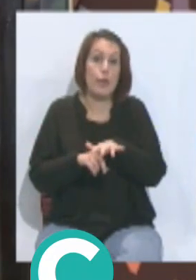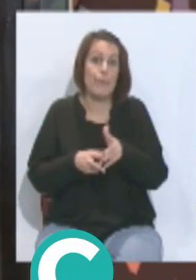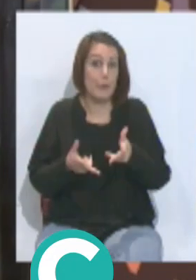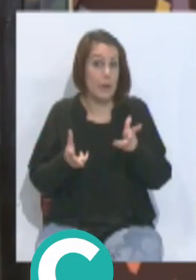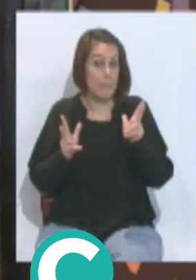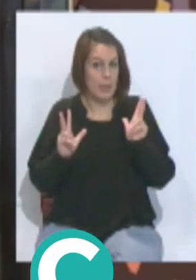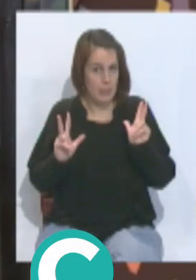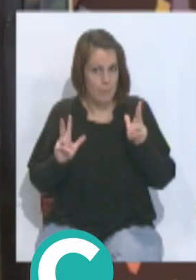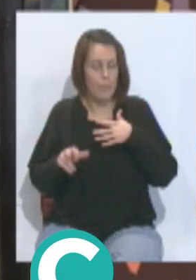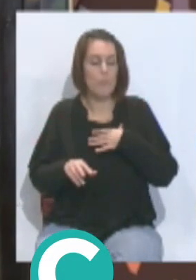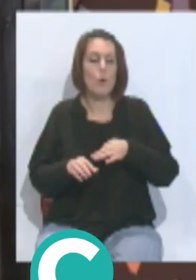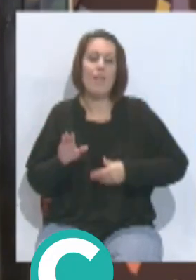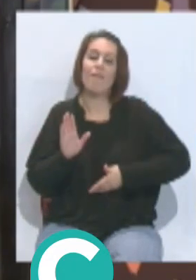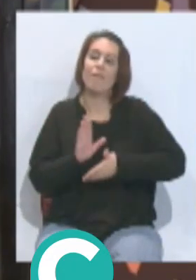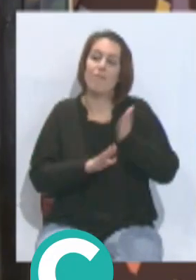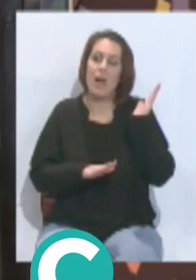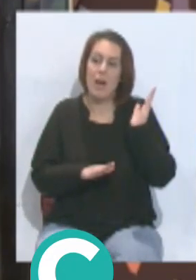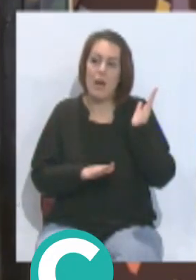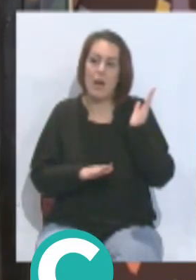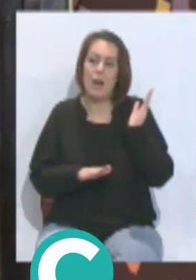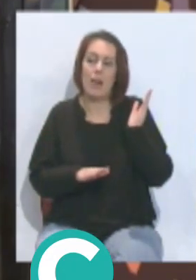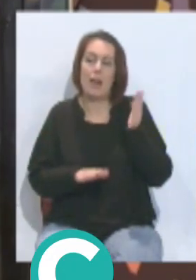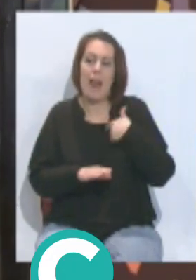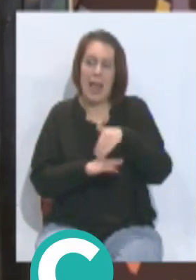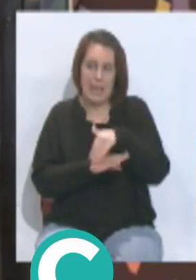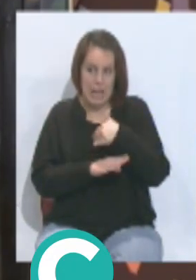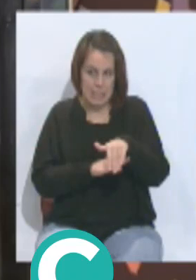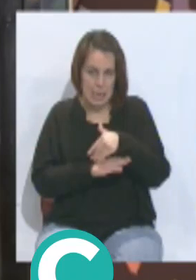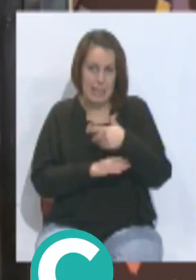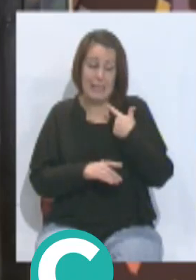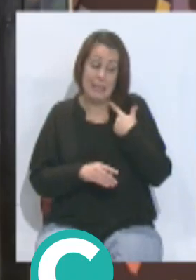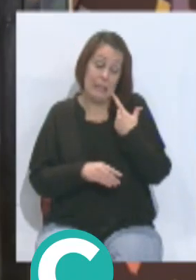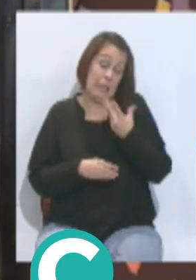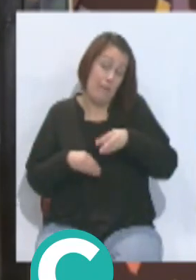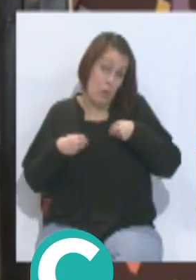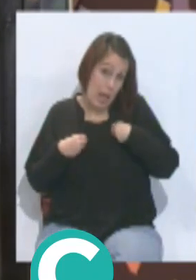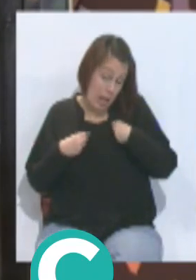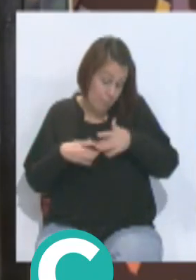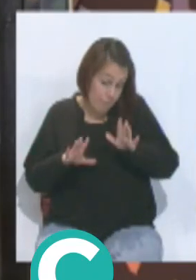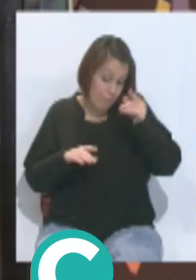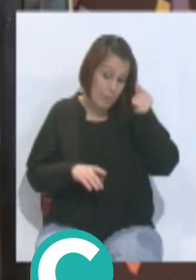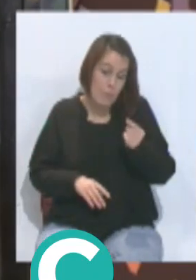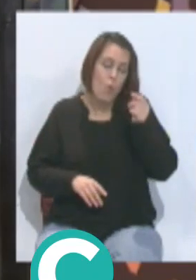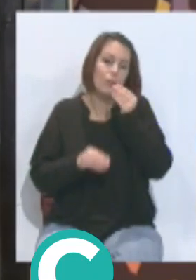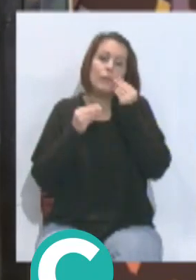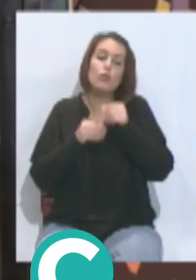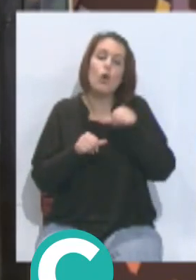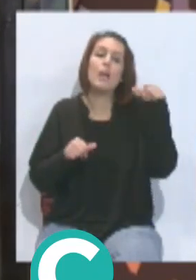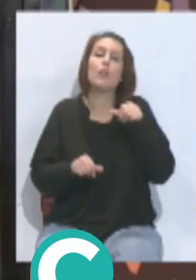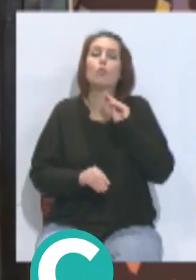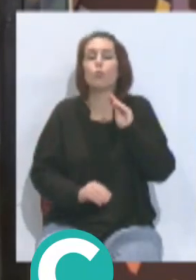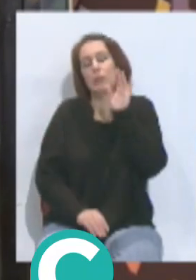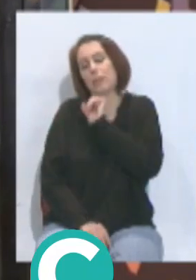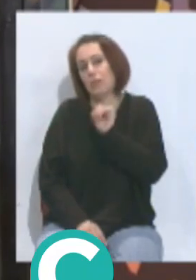lo permiten, podrán salir o harán por salir a la calle y hacernos disfrutar al menos de una antología de sus tangos